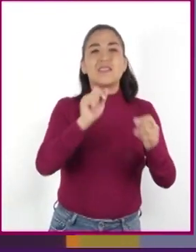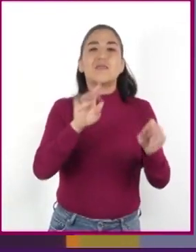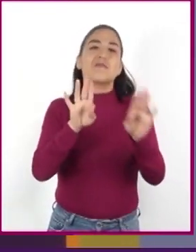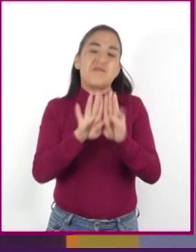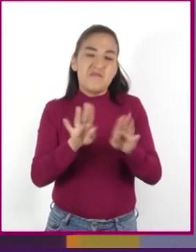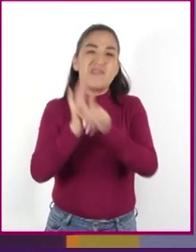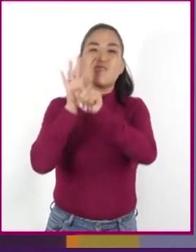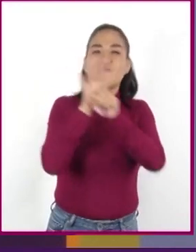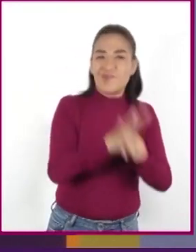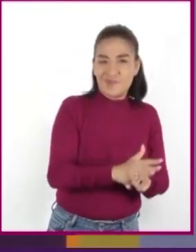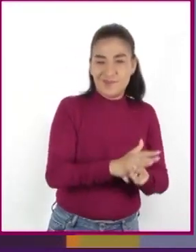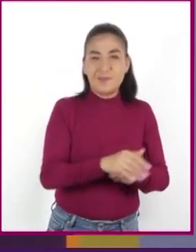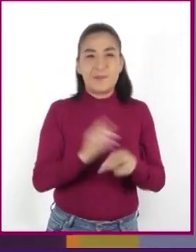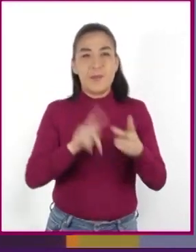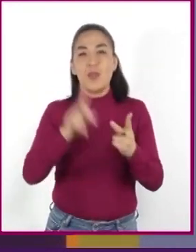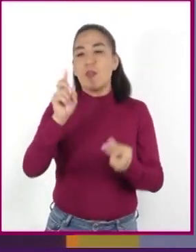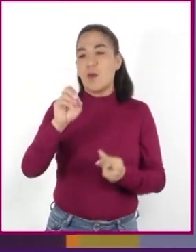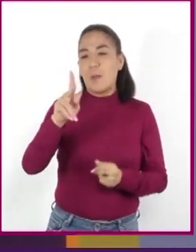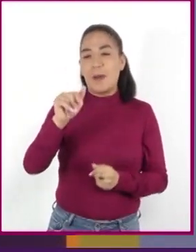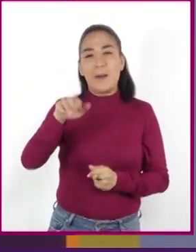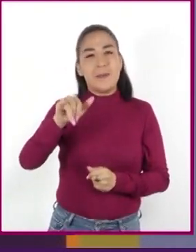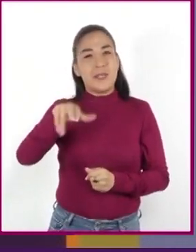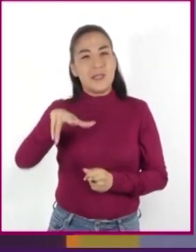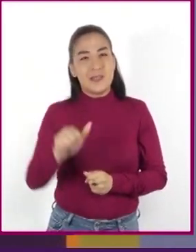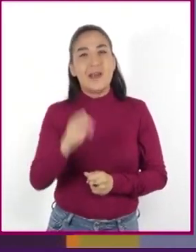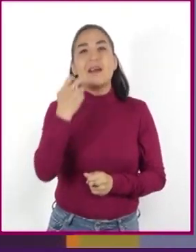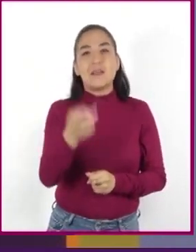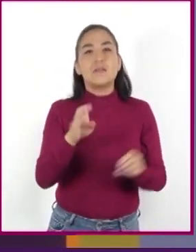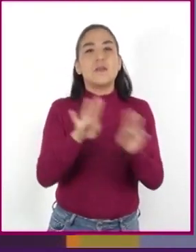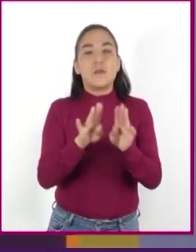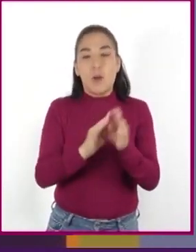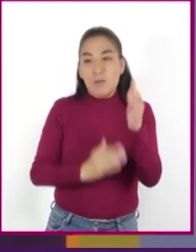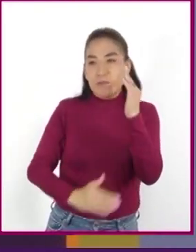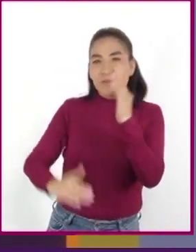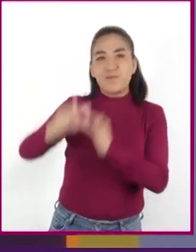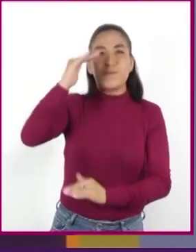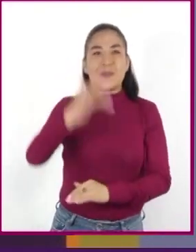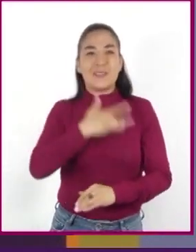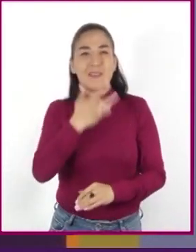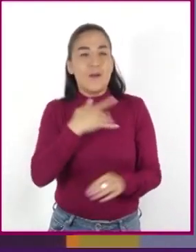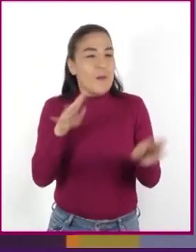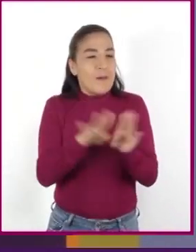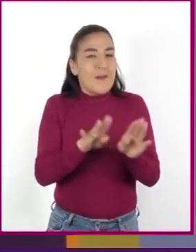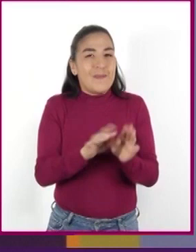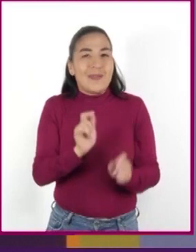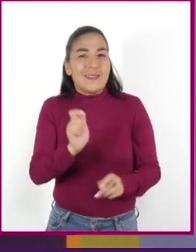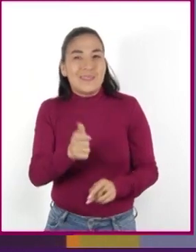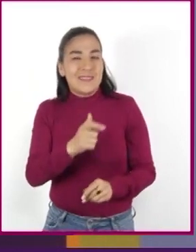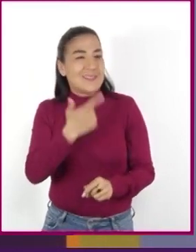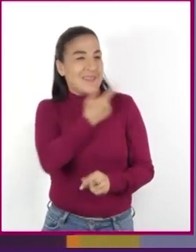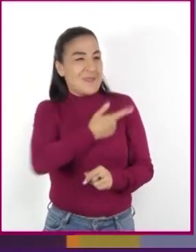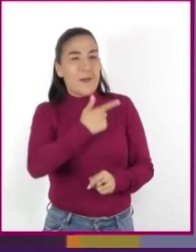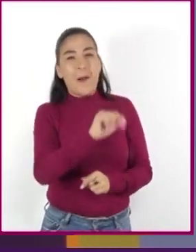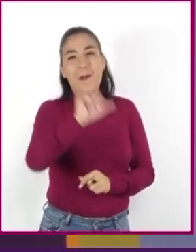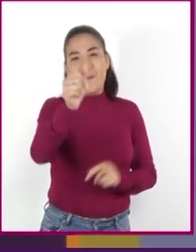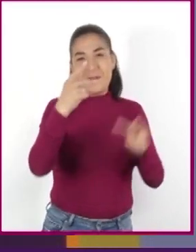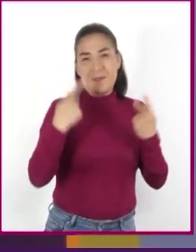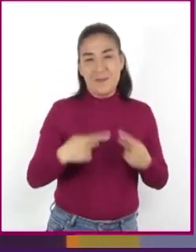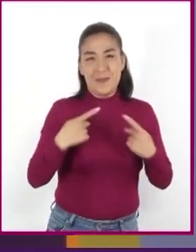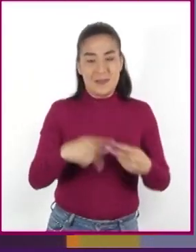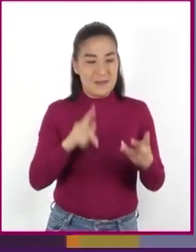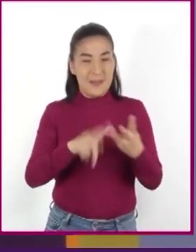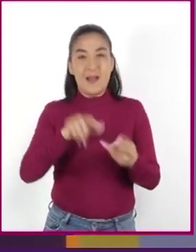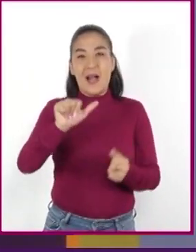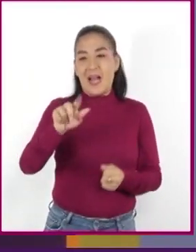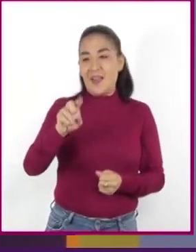depresión. Dopamina. Esta sustancia se eleva cuando sienten el reconocimiento de otras personas.